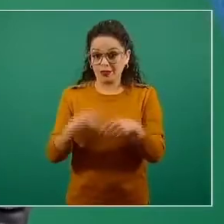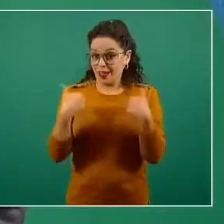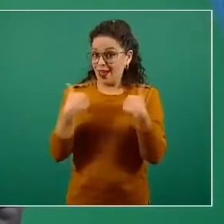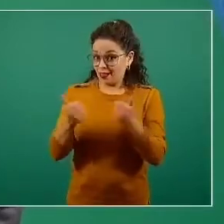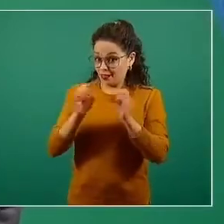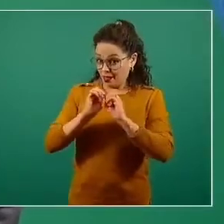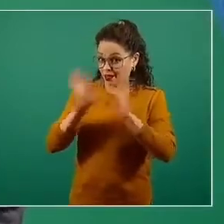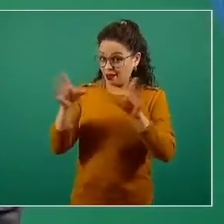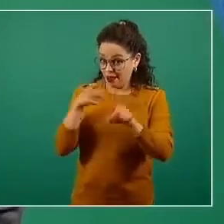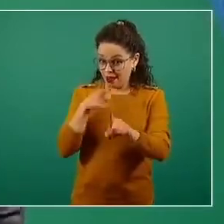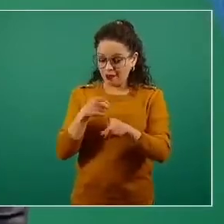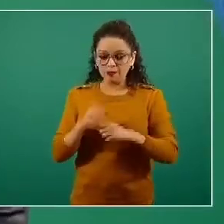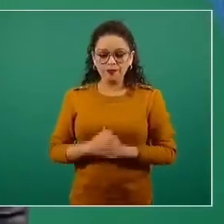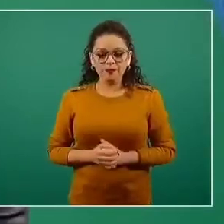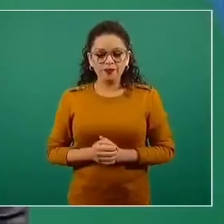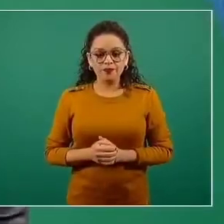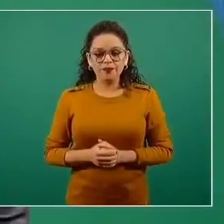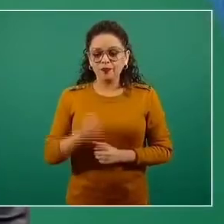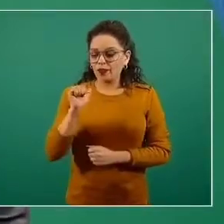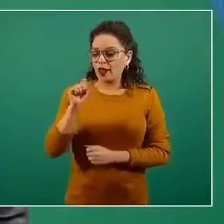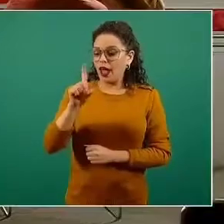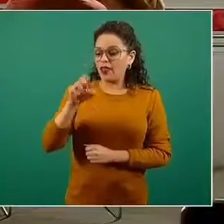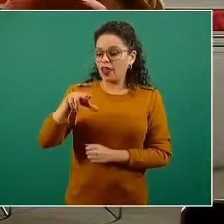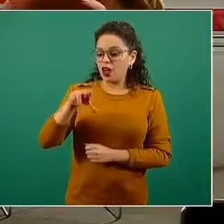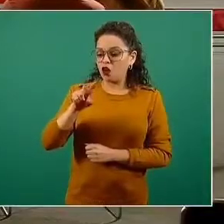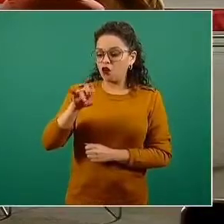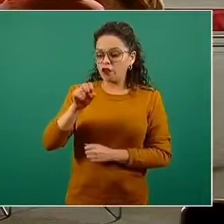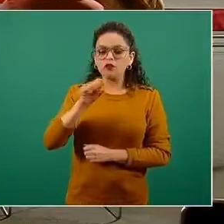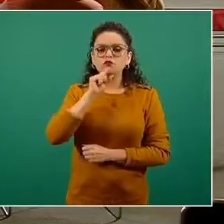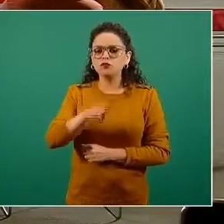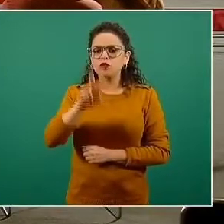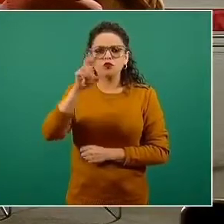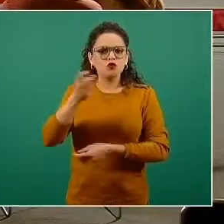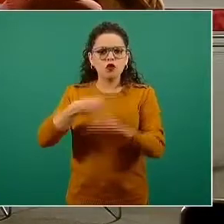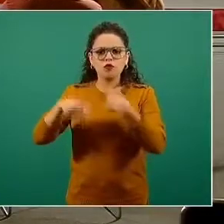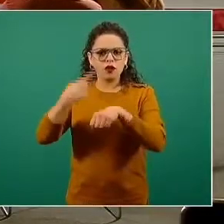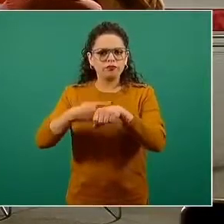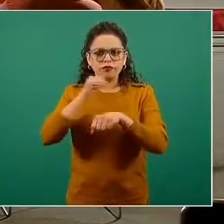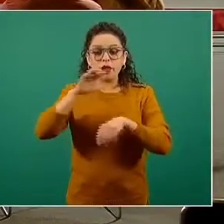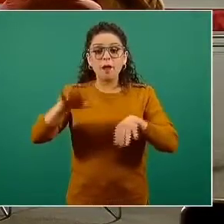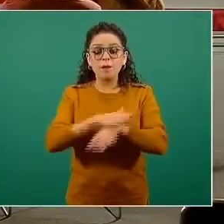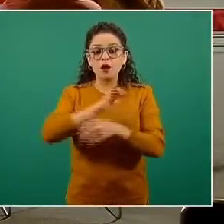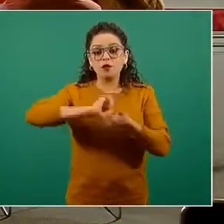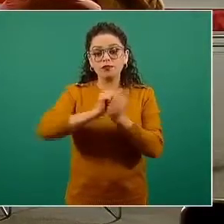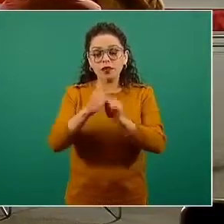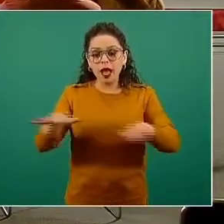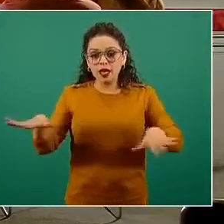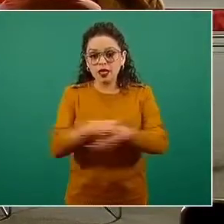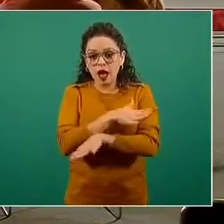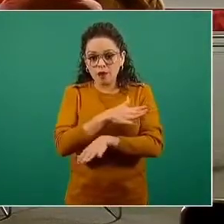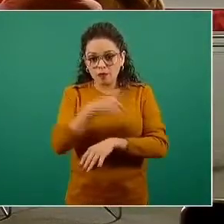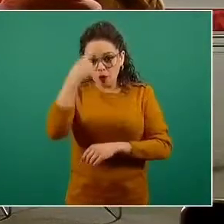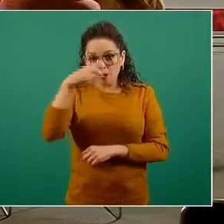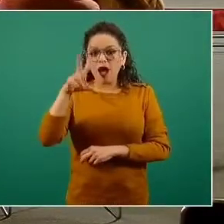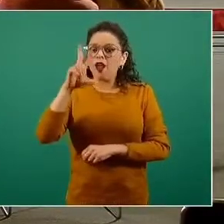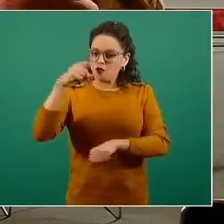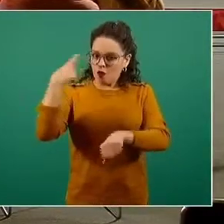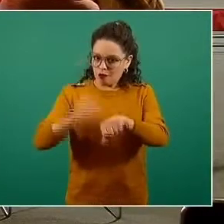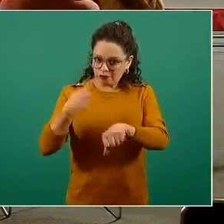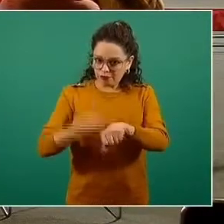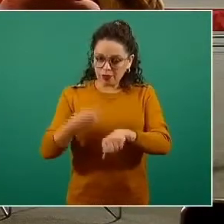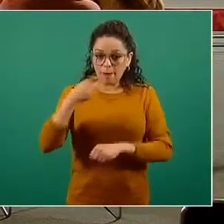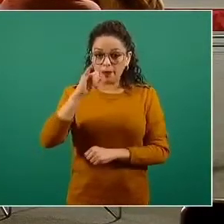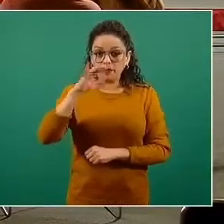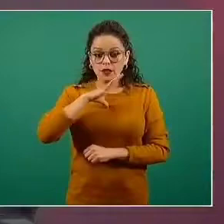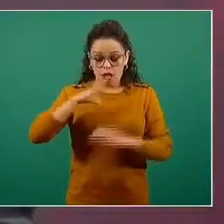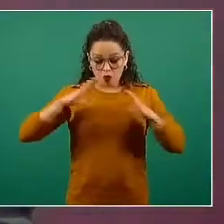un adenovirus que también es incapaz de causar enfermedad porque ha sido modificado para que no cause enfermedad. Pero si hay anticuerpos contra